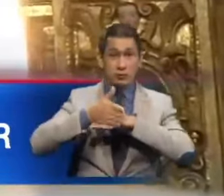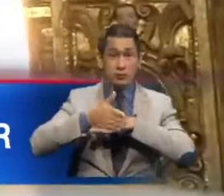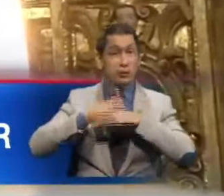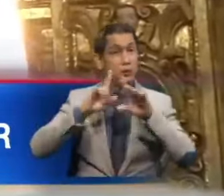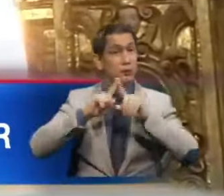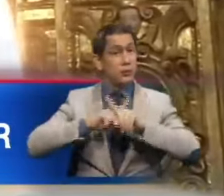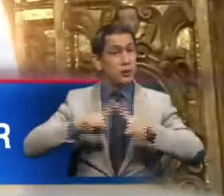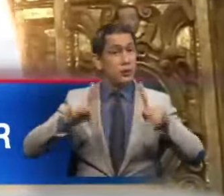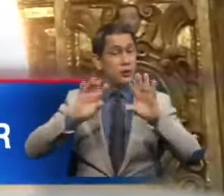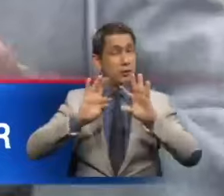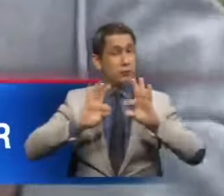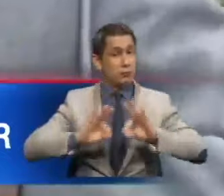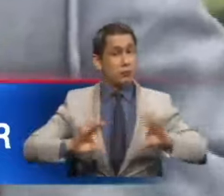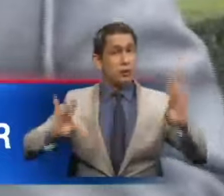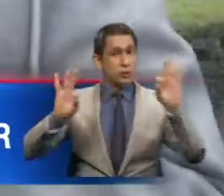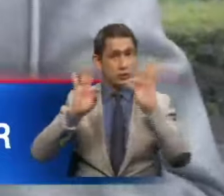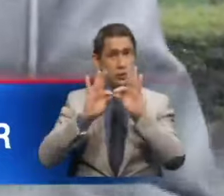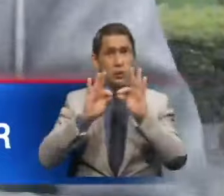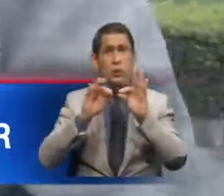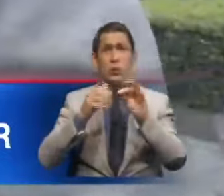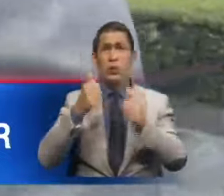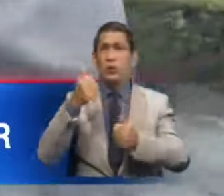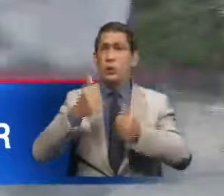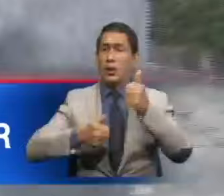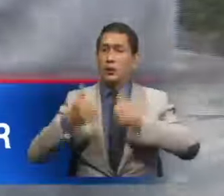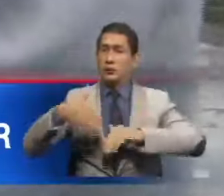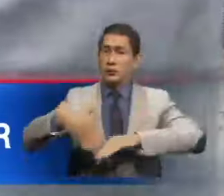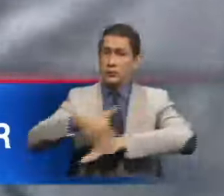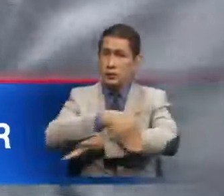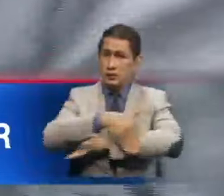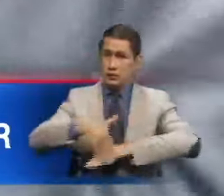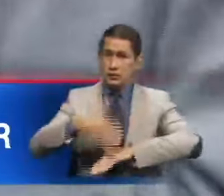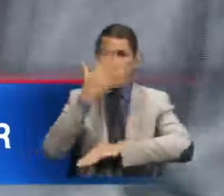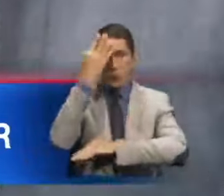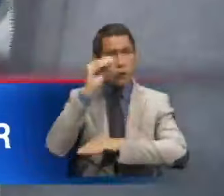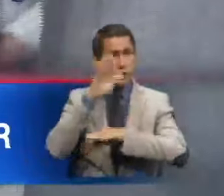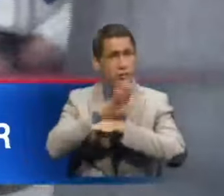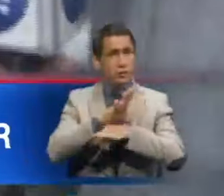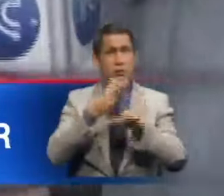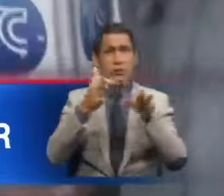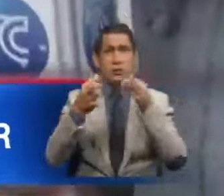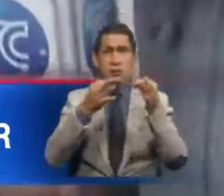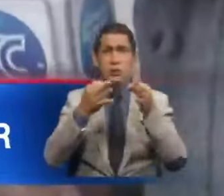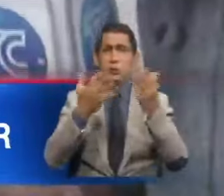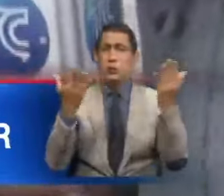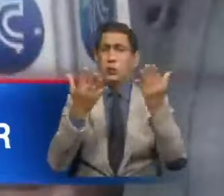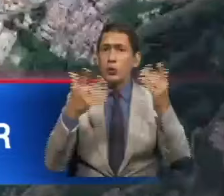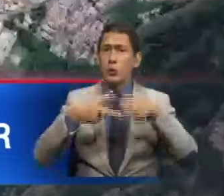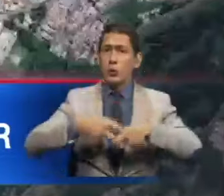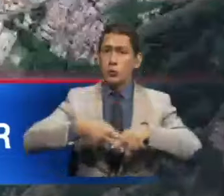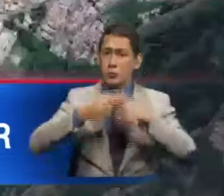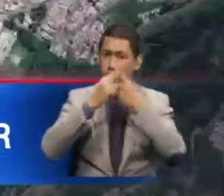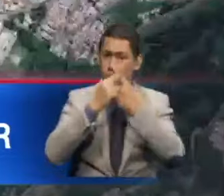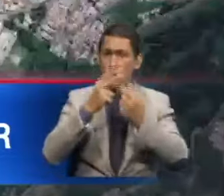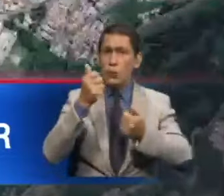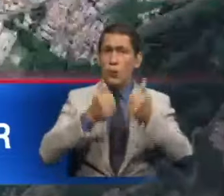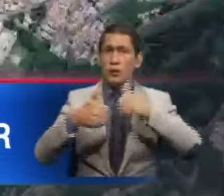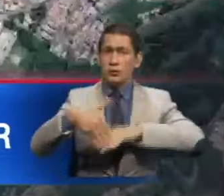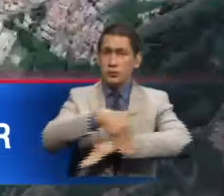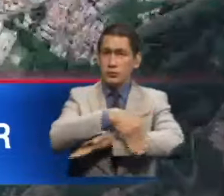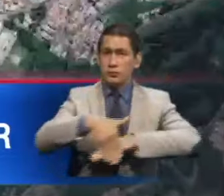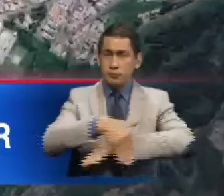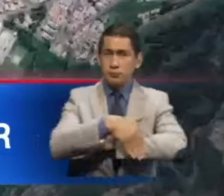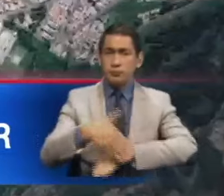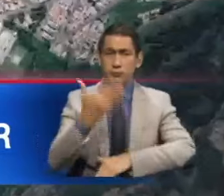saber y detallar cuál va a ser el recorrido de esta procesión. Muy buenas tardes, coméntenos dónde inicia y cómo va a ser este trayecto.